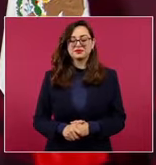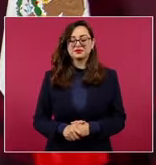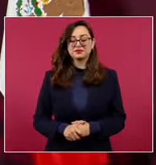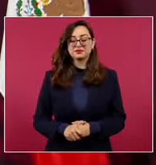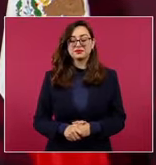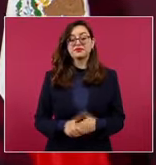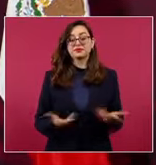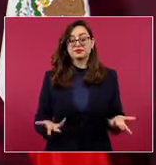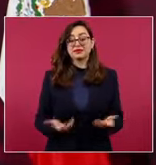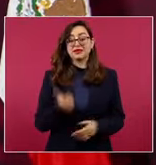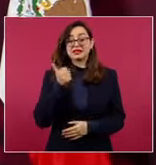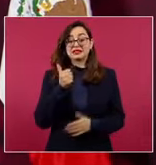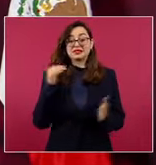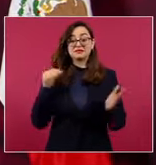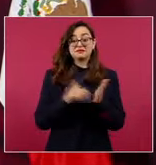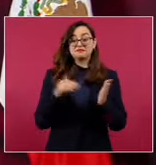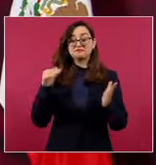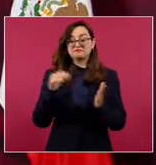6 mil millones